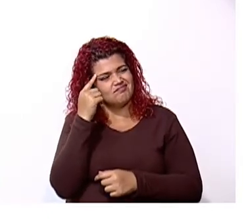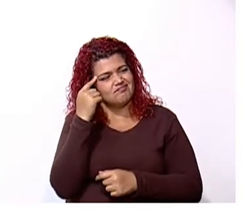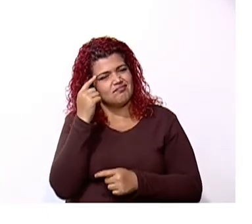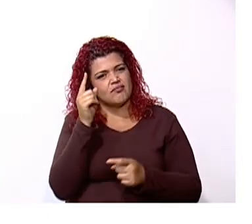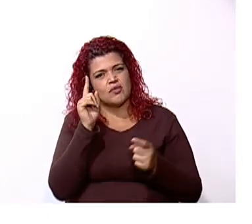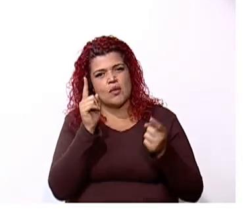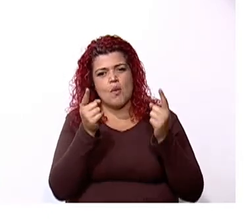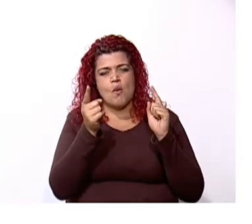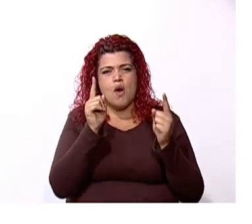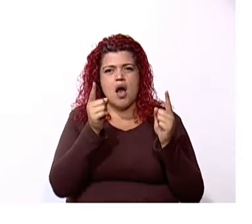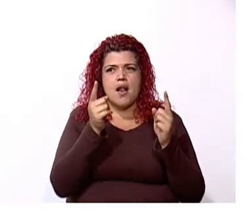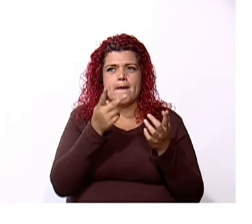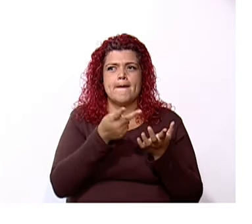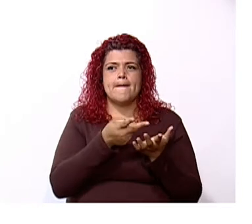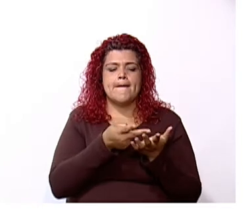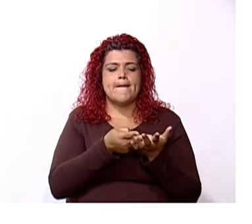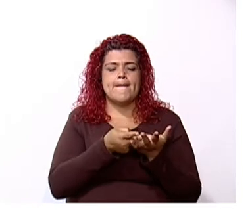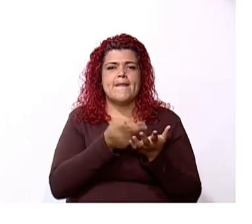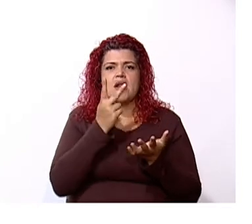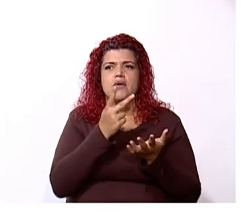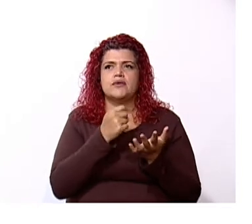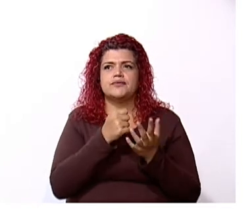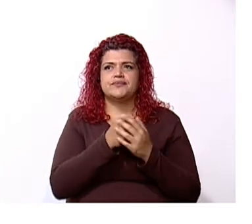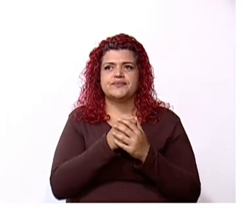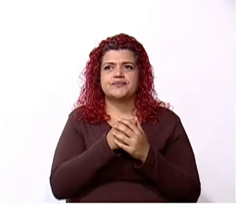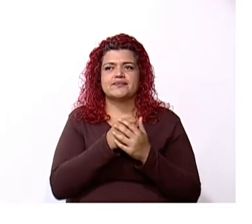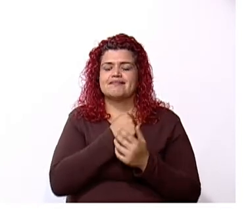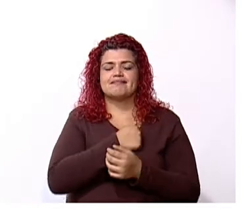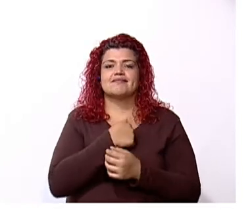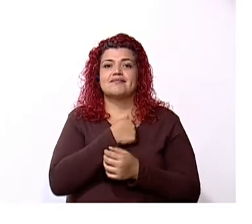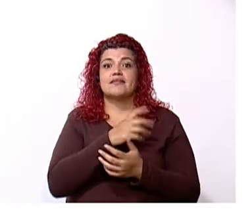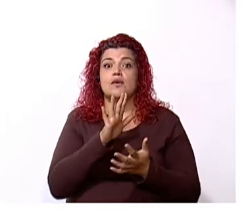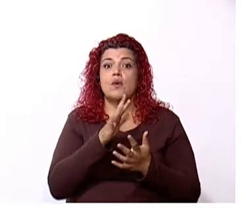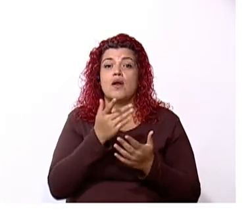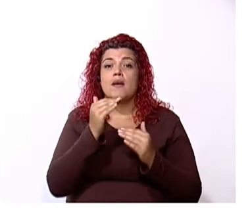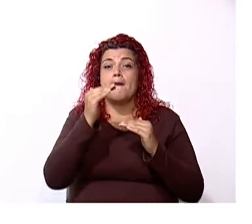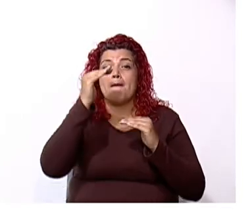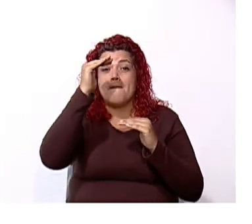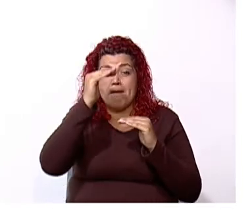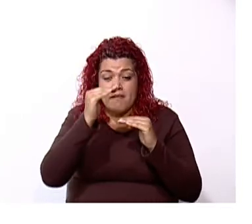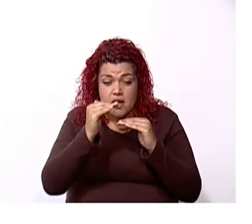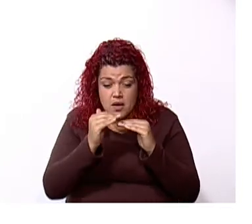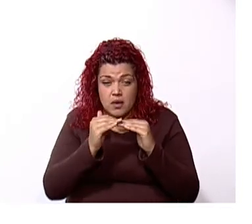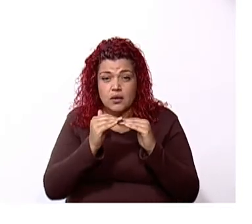¿cuál es el valor? Perdón, ¿cuál es la menor cantidad